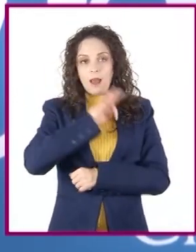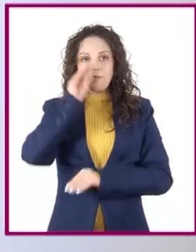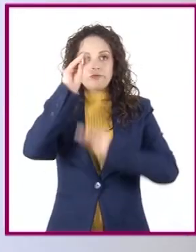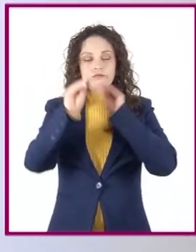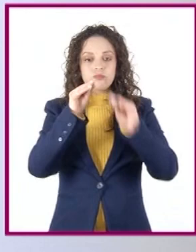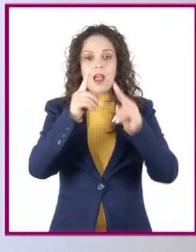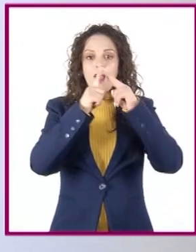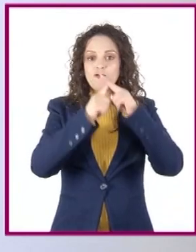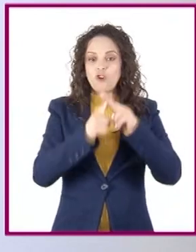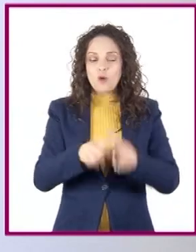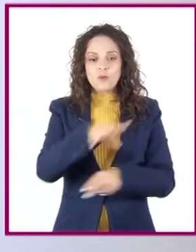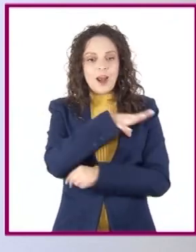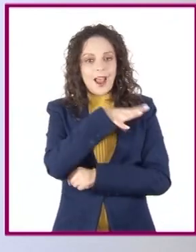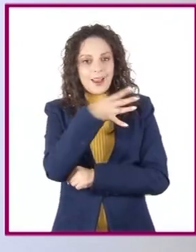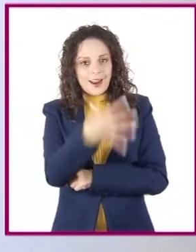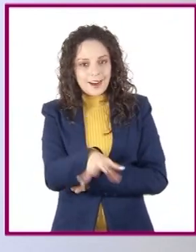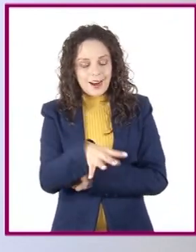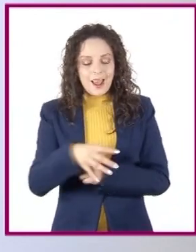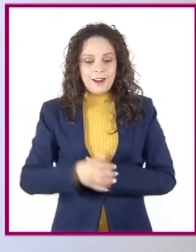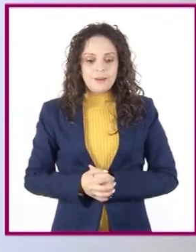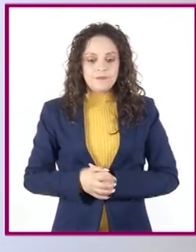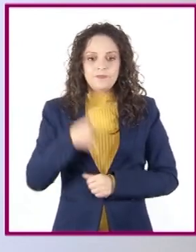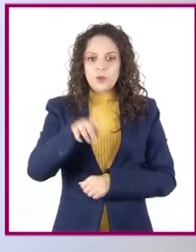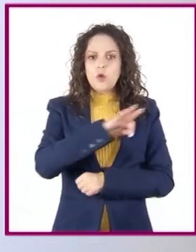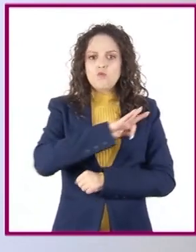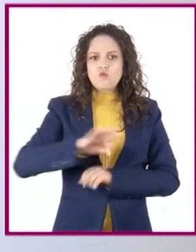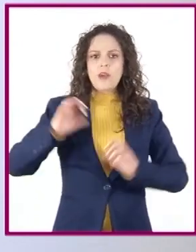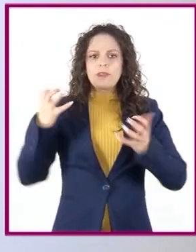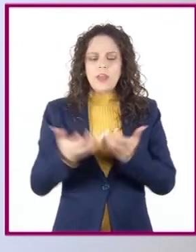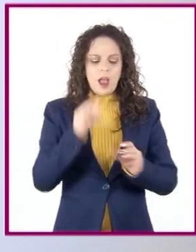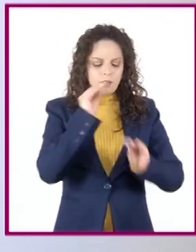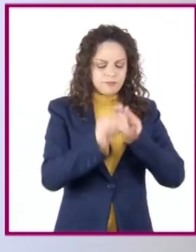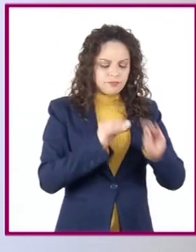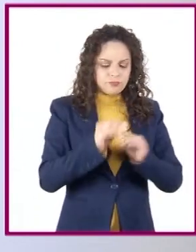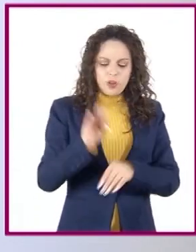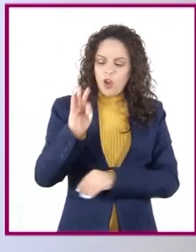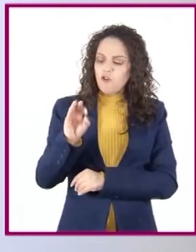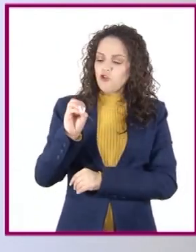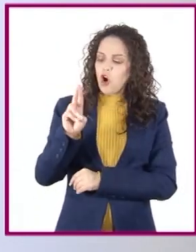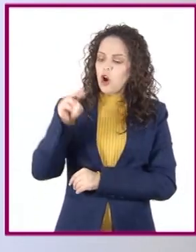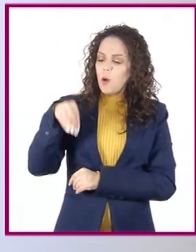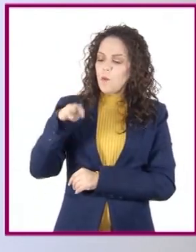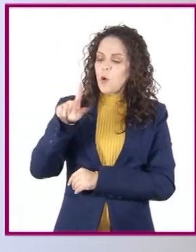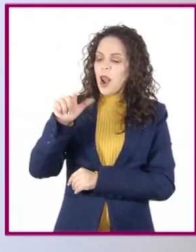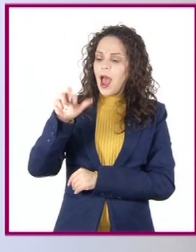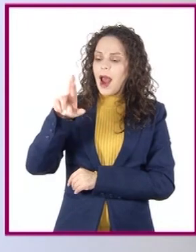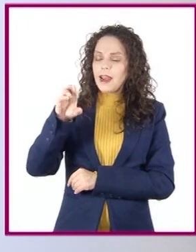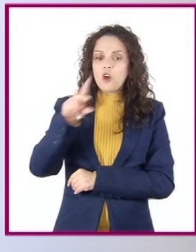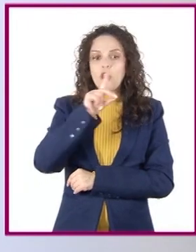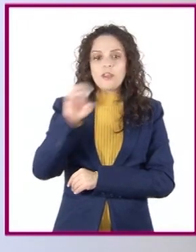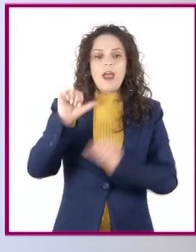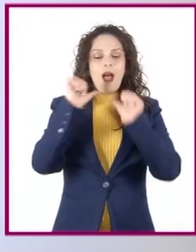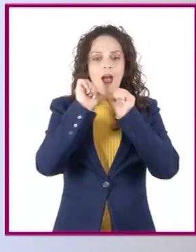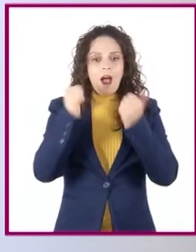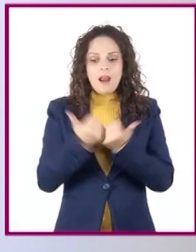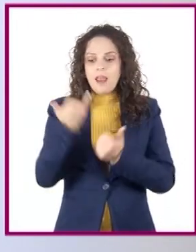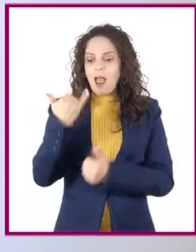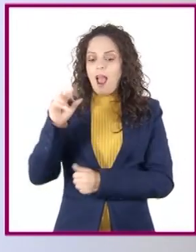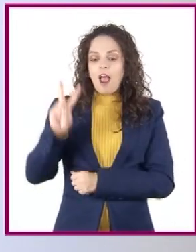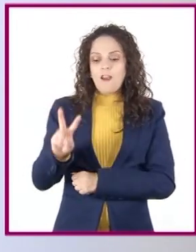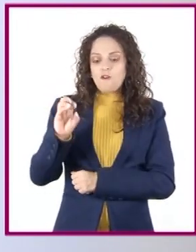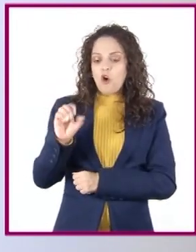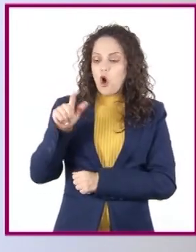volumen. Pueden elaborar un formulario de áreas y volúmenes para organizar toda la información que hemos aprendido en este